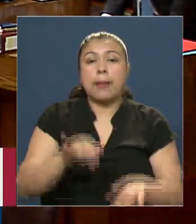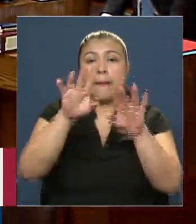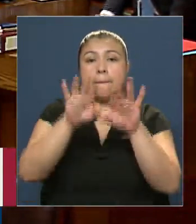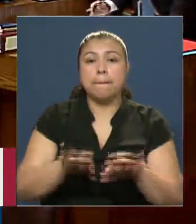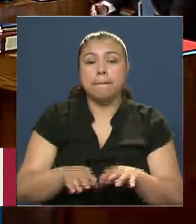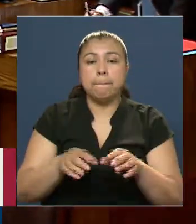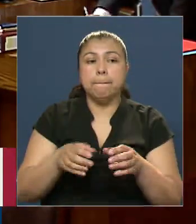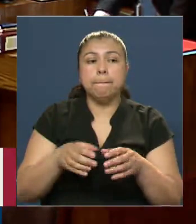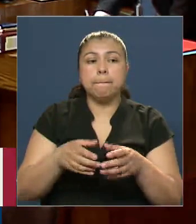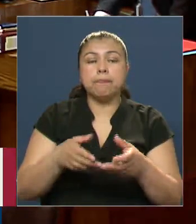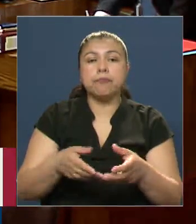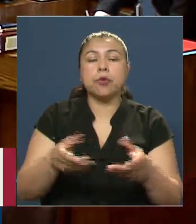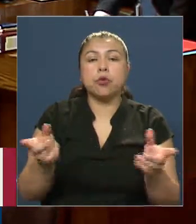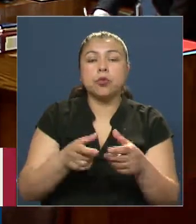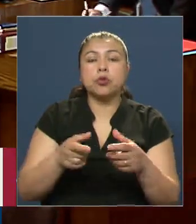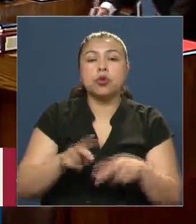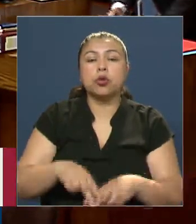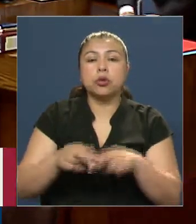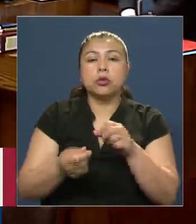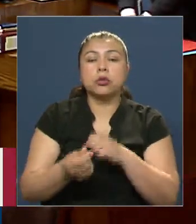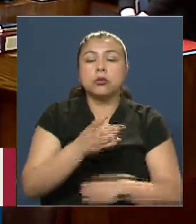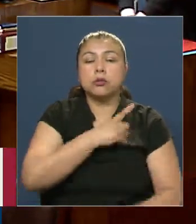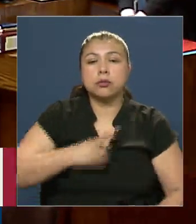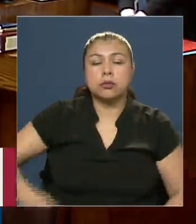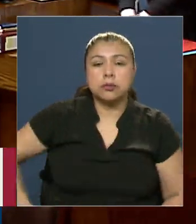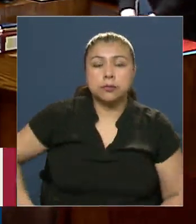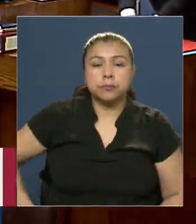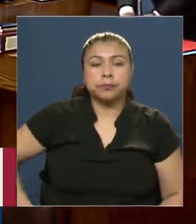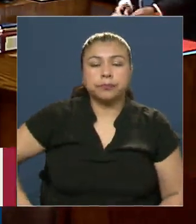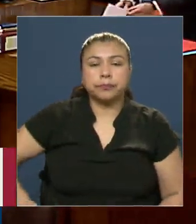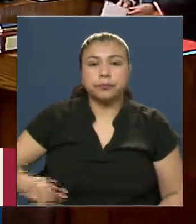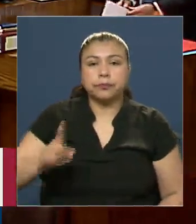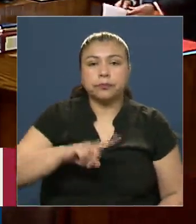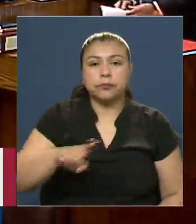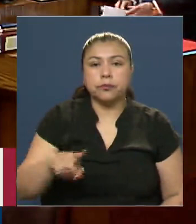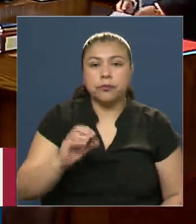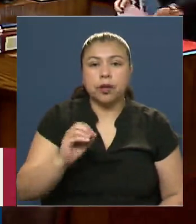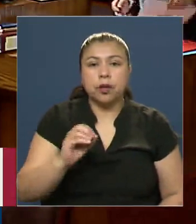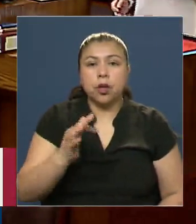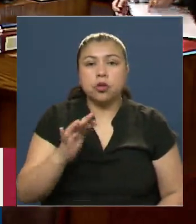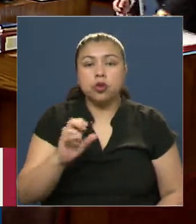la Comisión de Hacienda, la señora diputada, doña Sofía Cid.